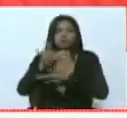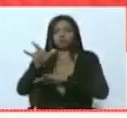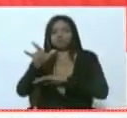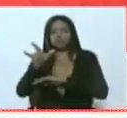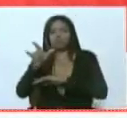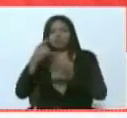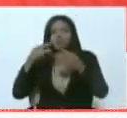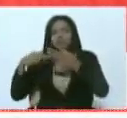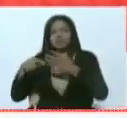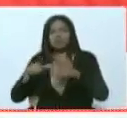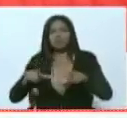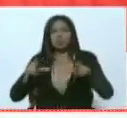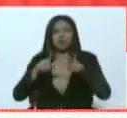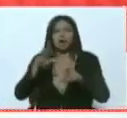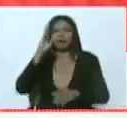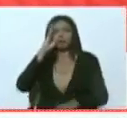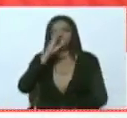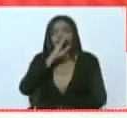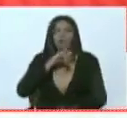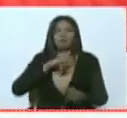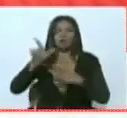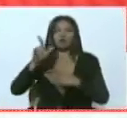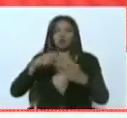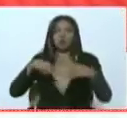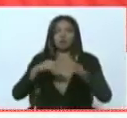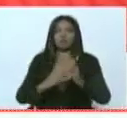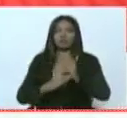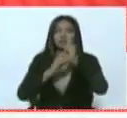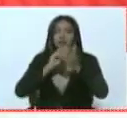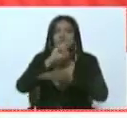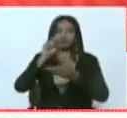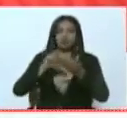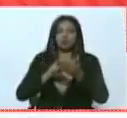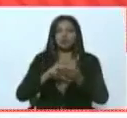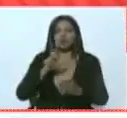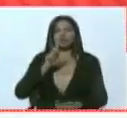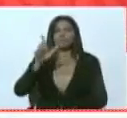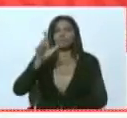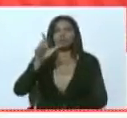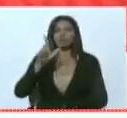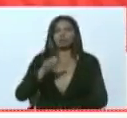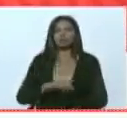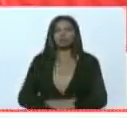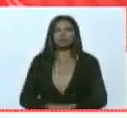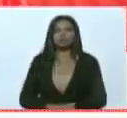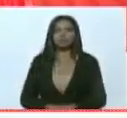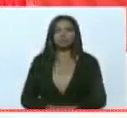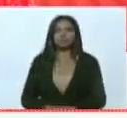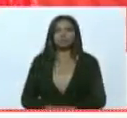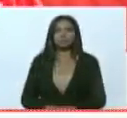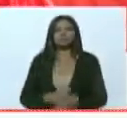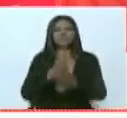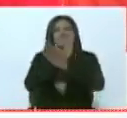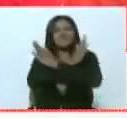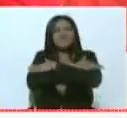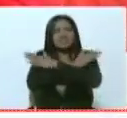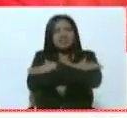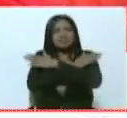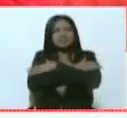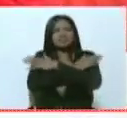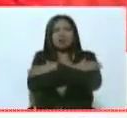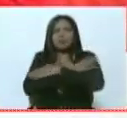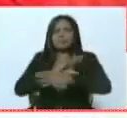país, compañero Diosdado Cabello, y a la dirección nacional del Partido Socialista Unido de Venezuela, felicitaciones por